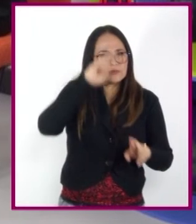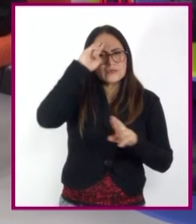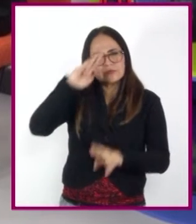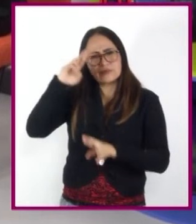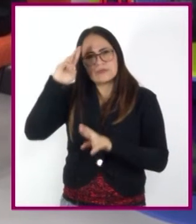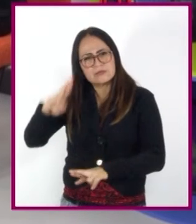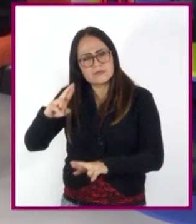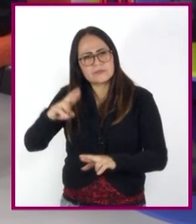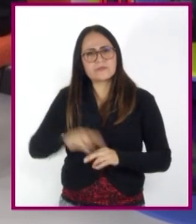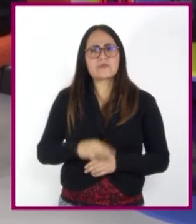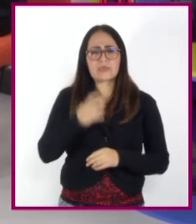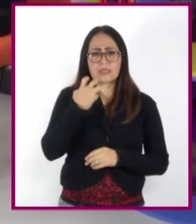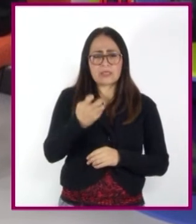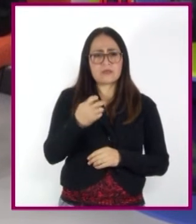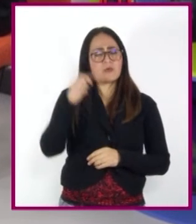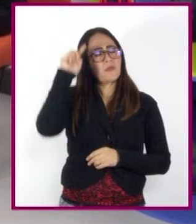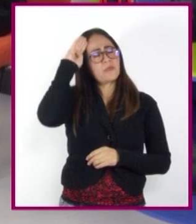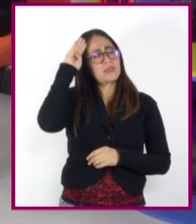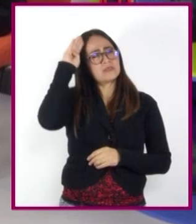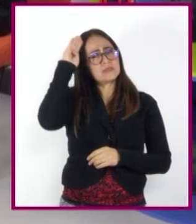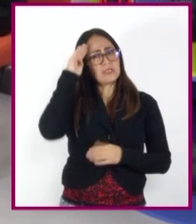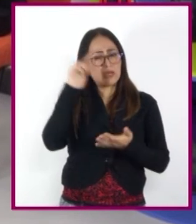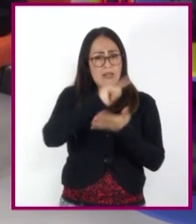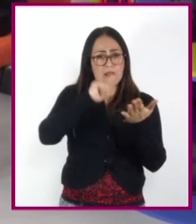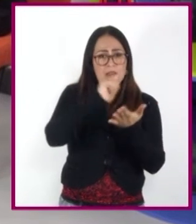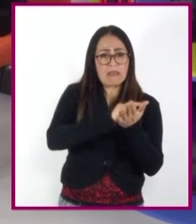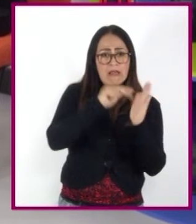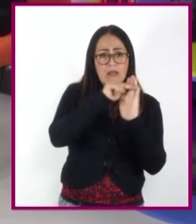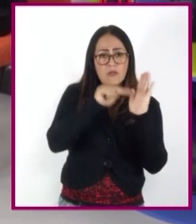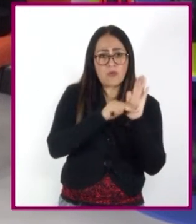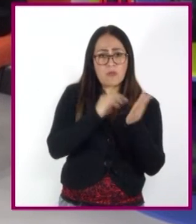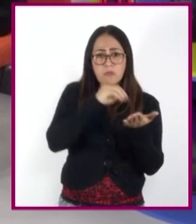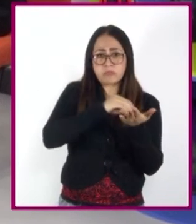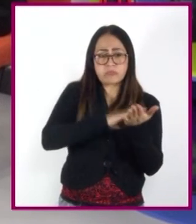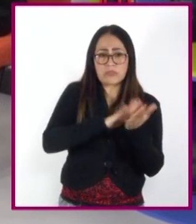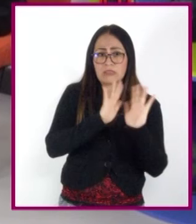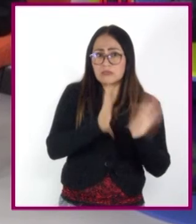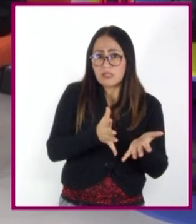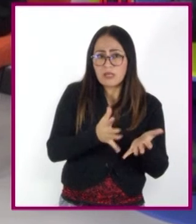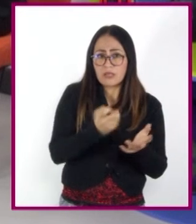con tenerlo contemplado legal y normativamente, Evelyn?